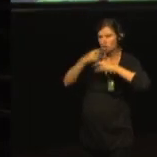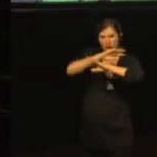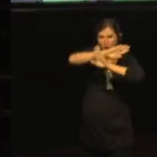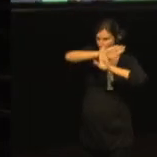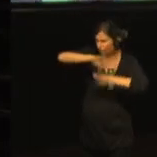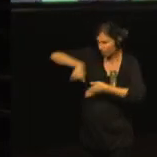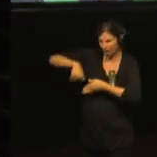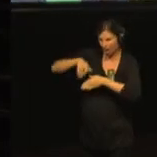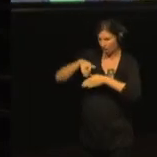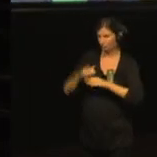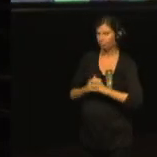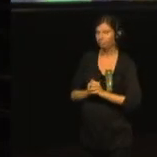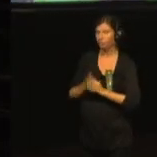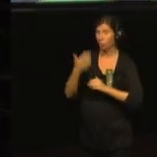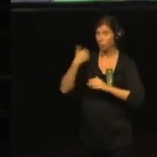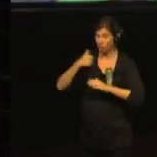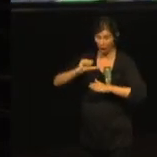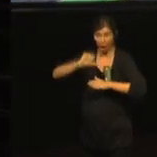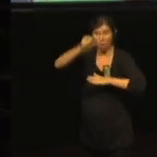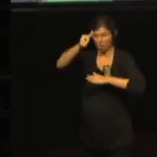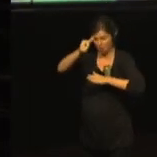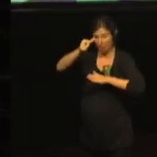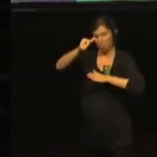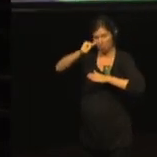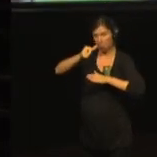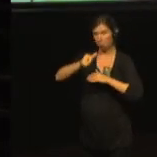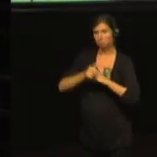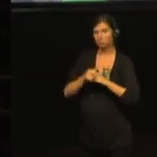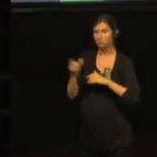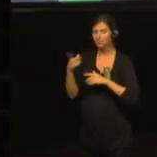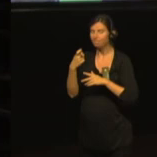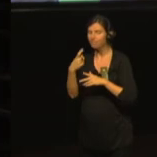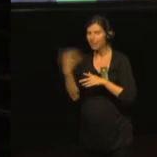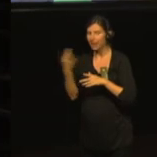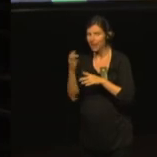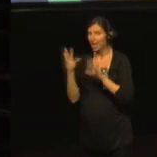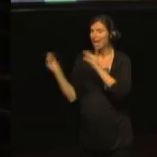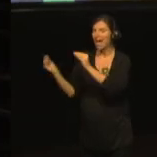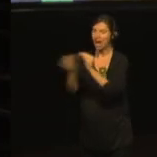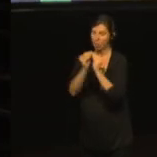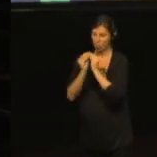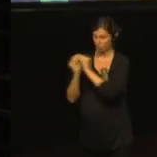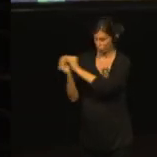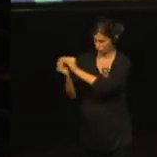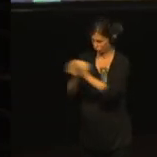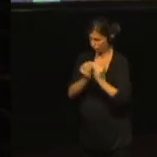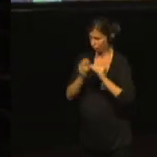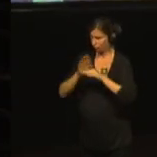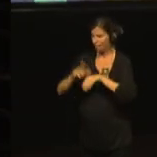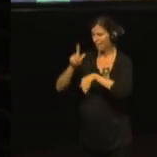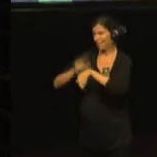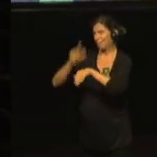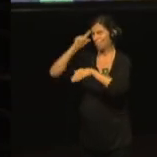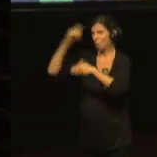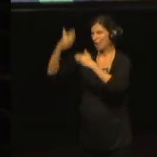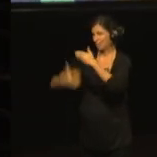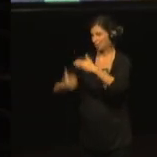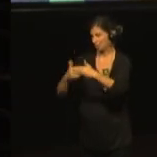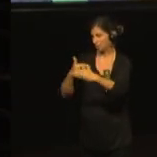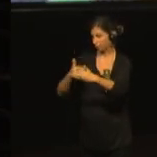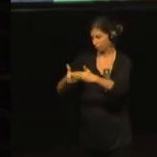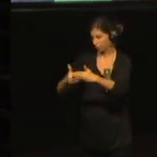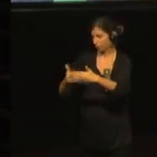el cuestionario, solo teníamos que estar de acuerdo en los plazos para recopilar los datos. El